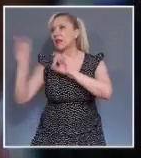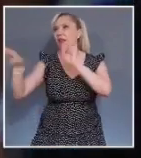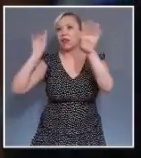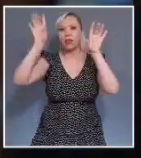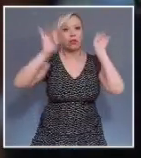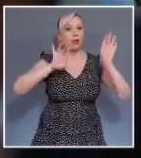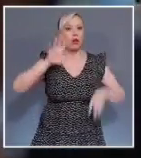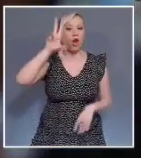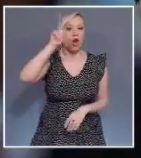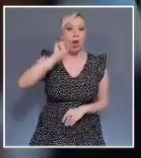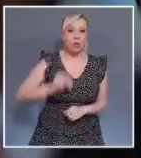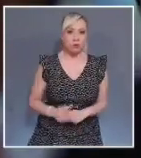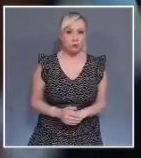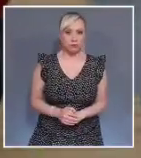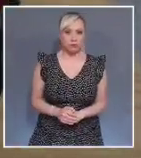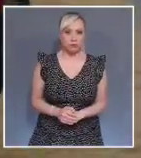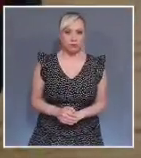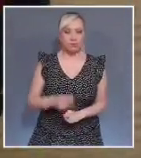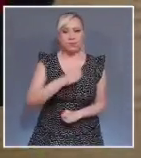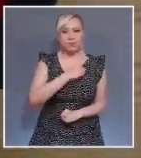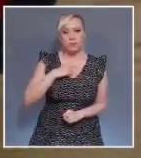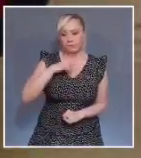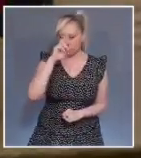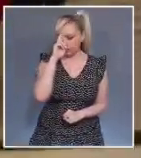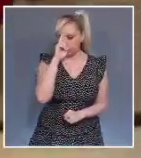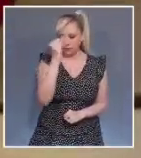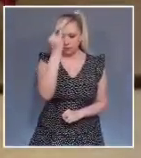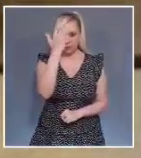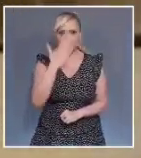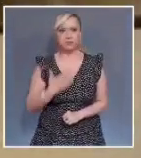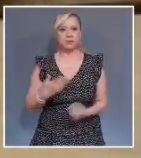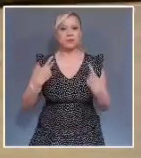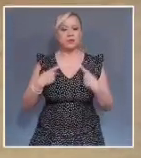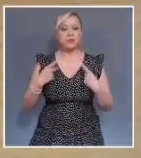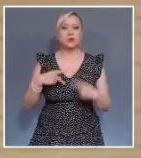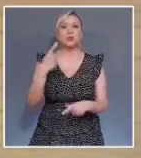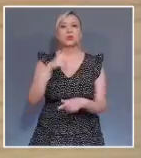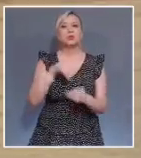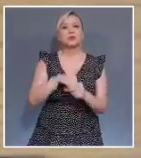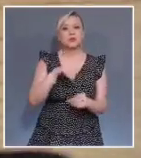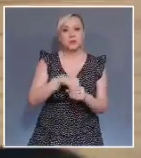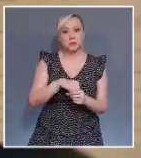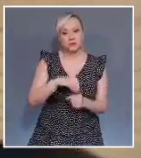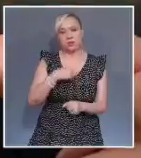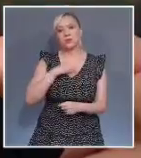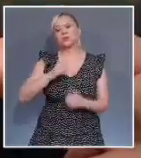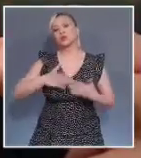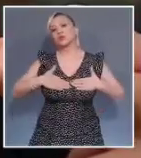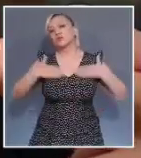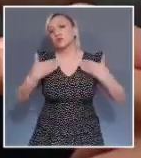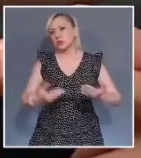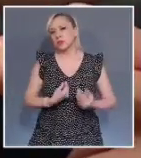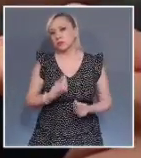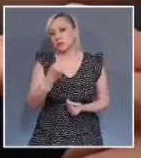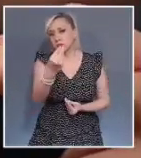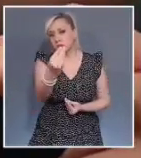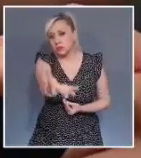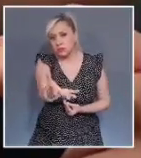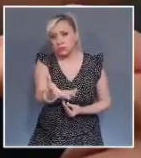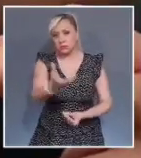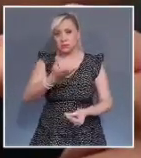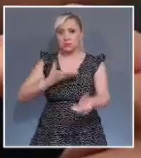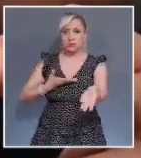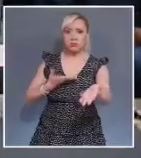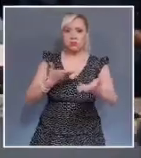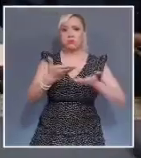vida privada y a la propia imagen de las personas que comparten contenidos y aspectos personales de su vida en medios